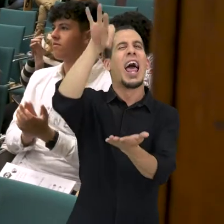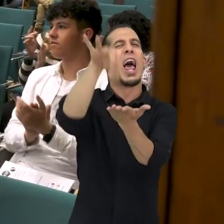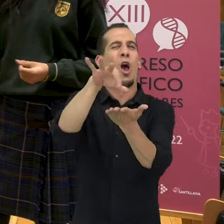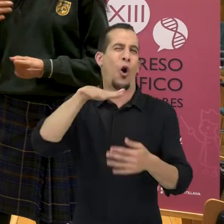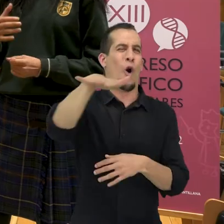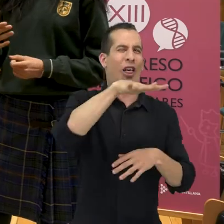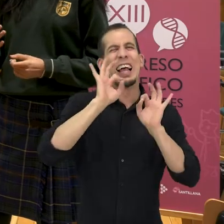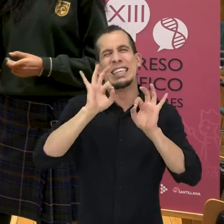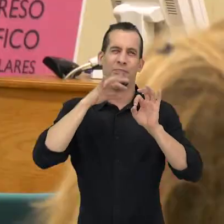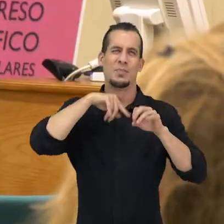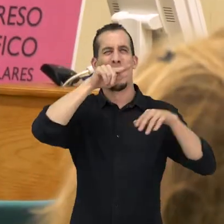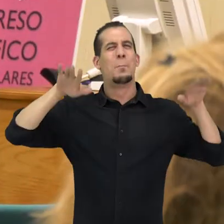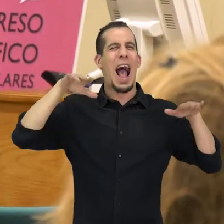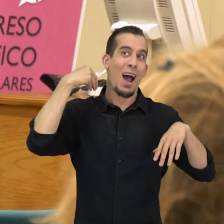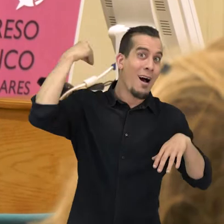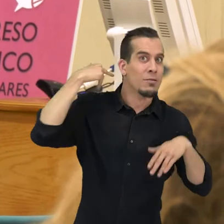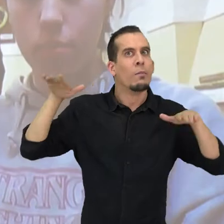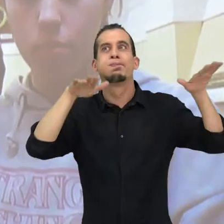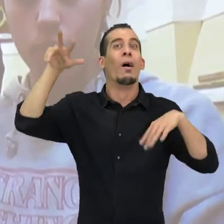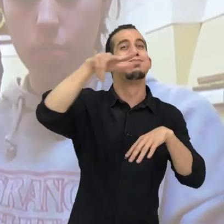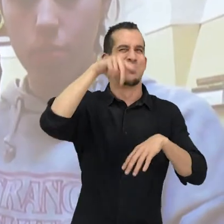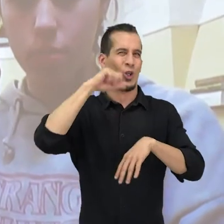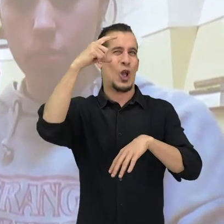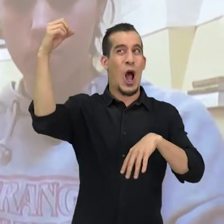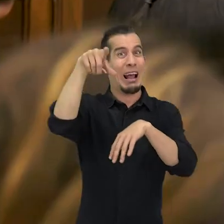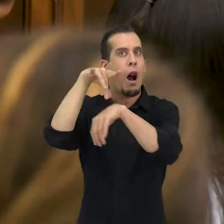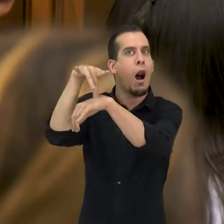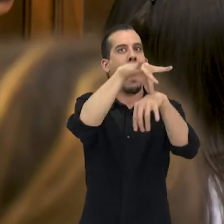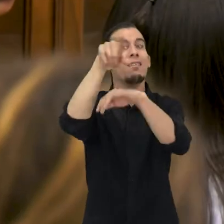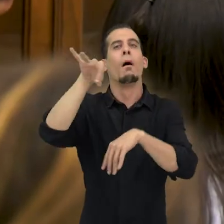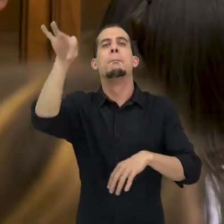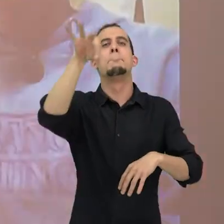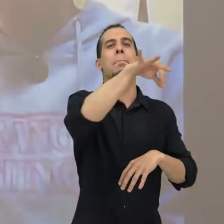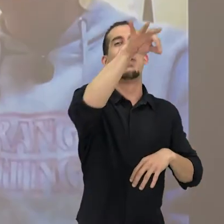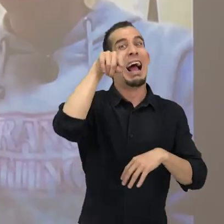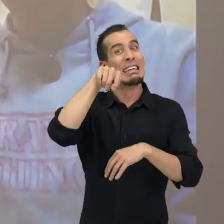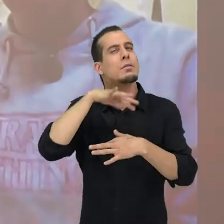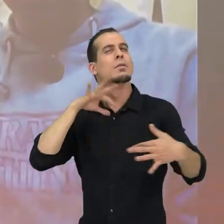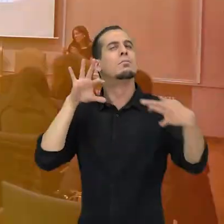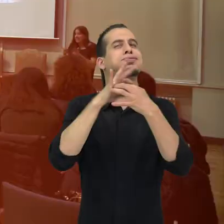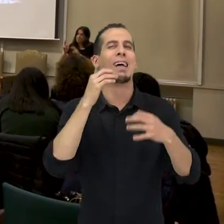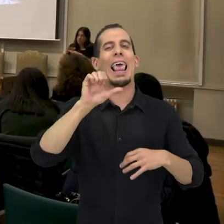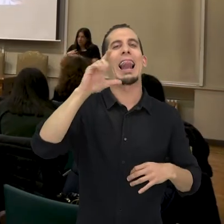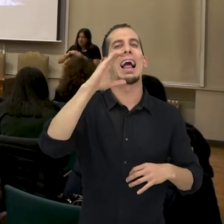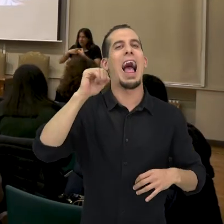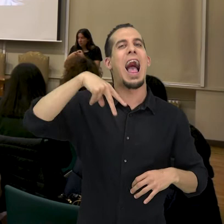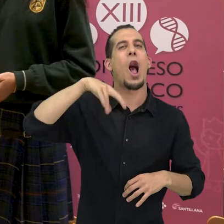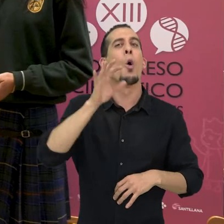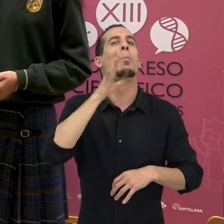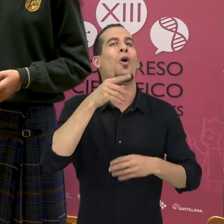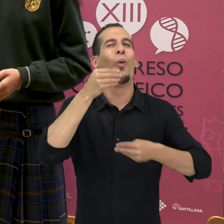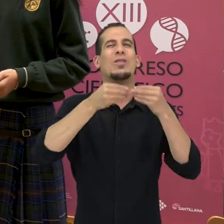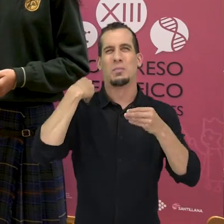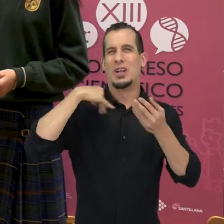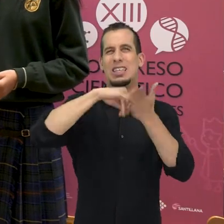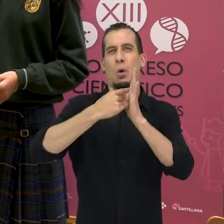los geolocalizadores, que son unas cosas que les ponen a los pájaros y usando la luz del sol les pueden geoposicionar. Y está relacionado con el